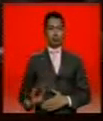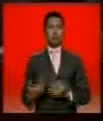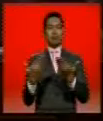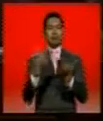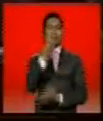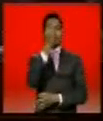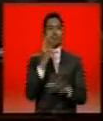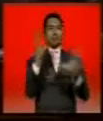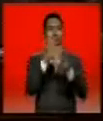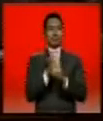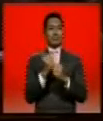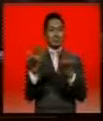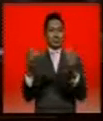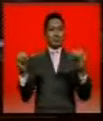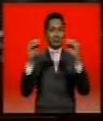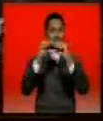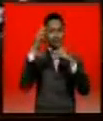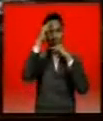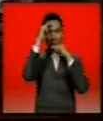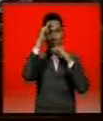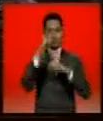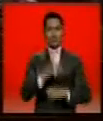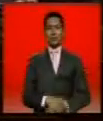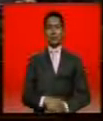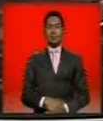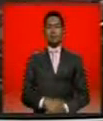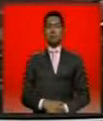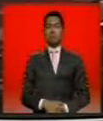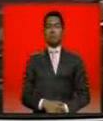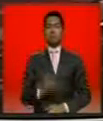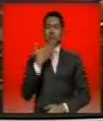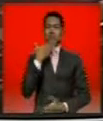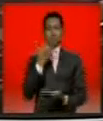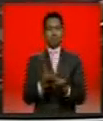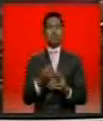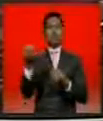buenas noches. Tú tienes más noticias. Así es, Daniel. Muchísimas gracias por tu importante informe.